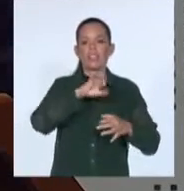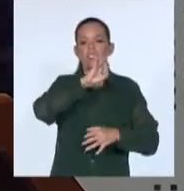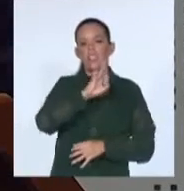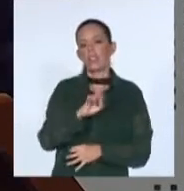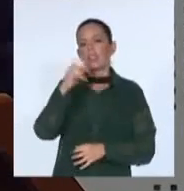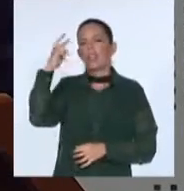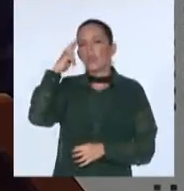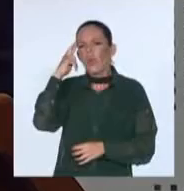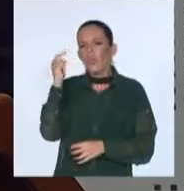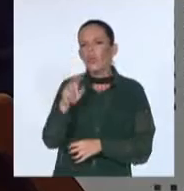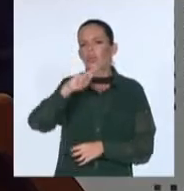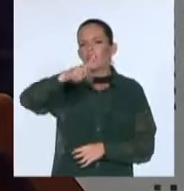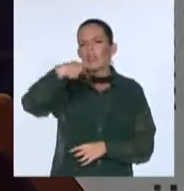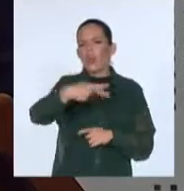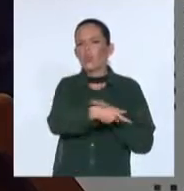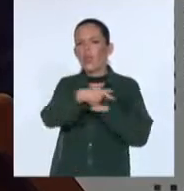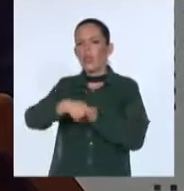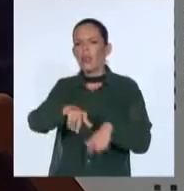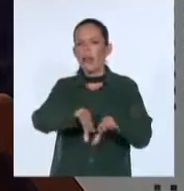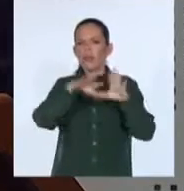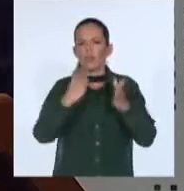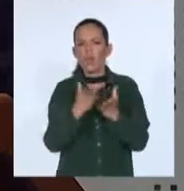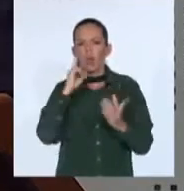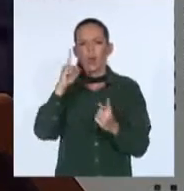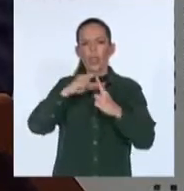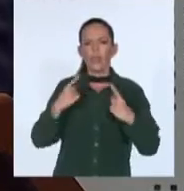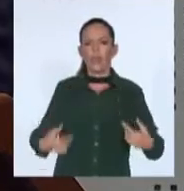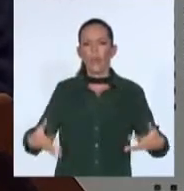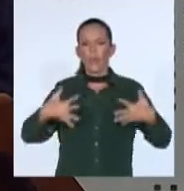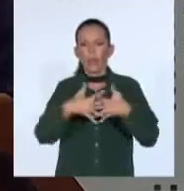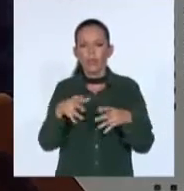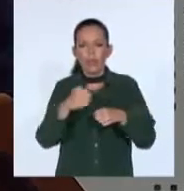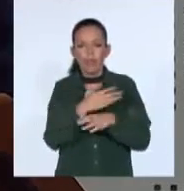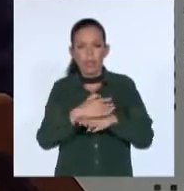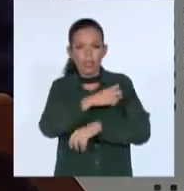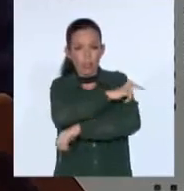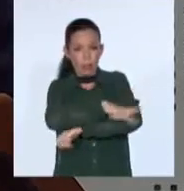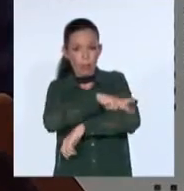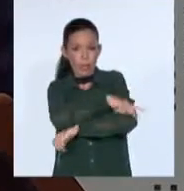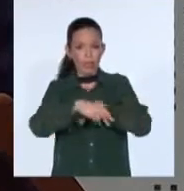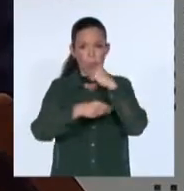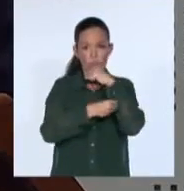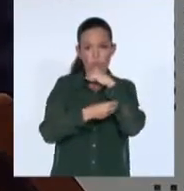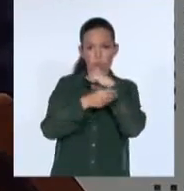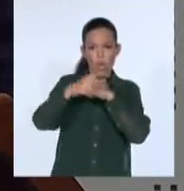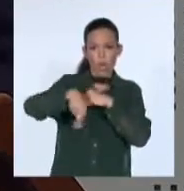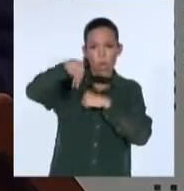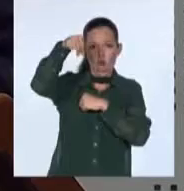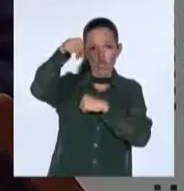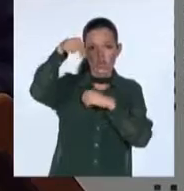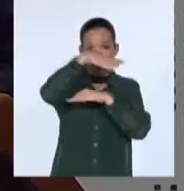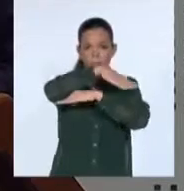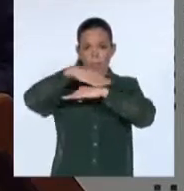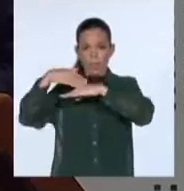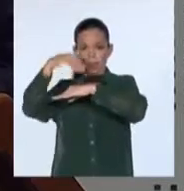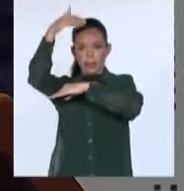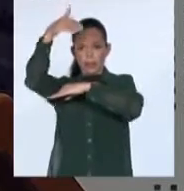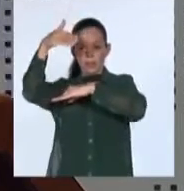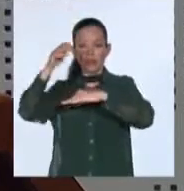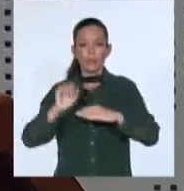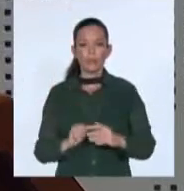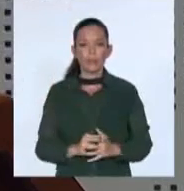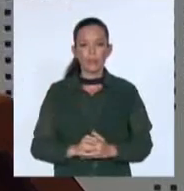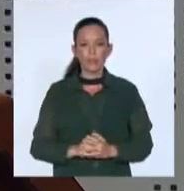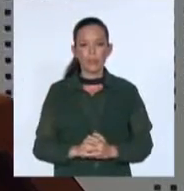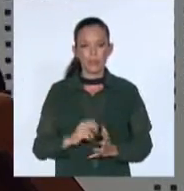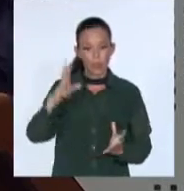Mundial para unir a los países industrializados, a las potencias del norte. Ahora,